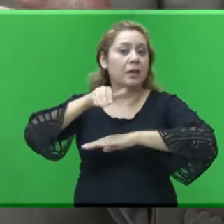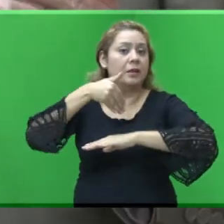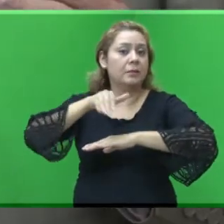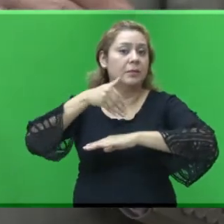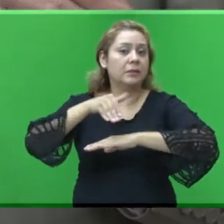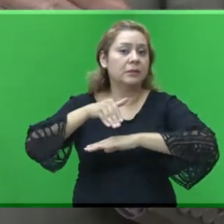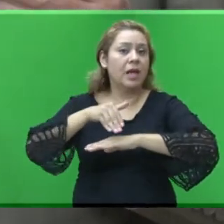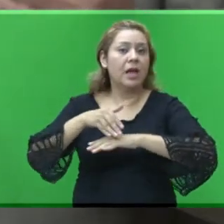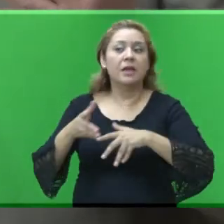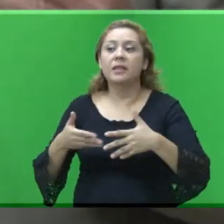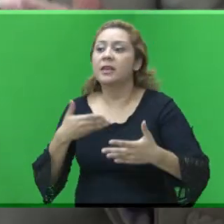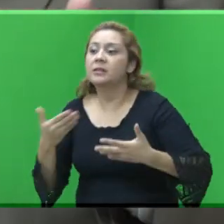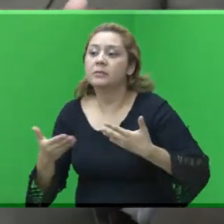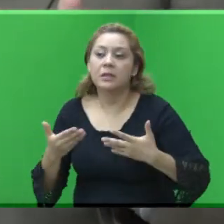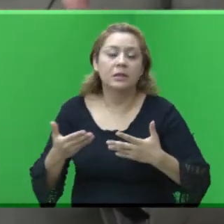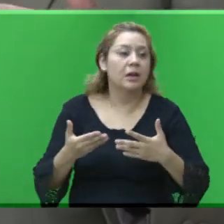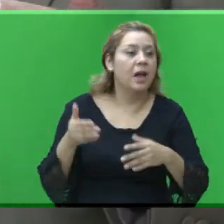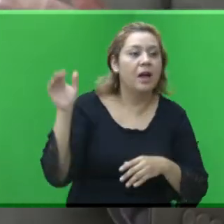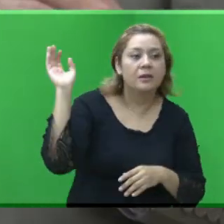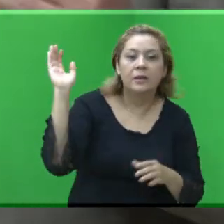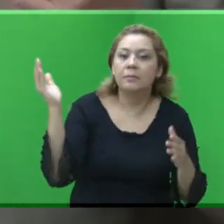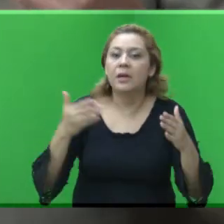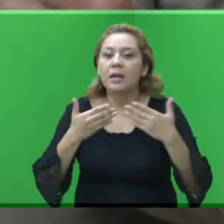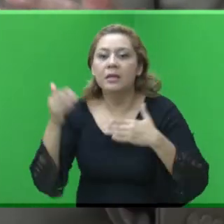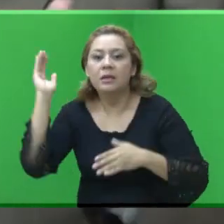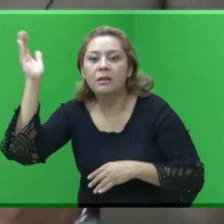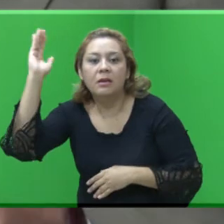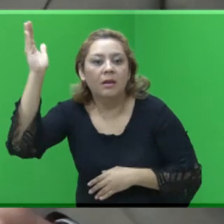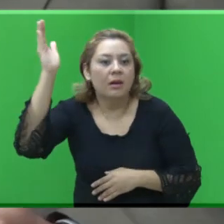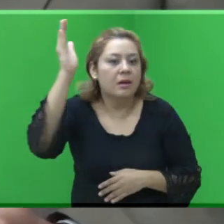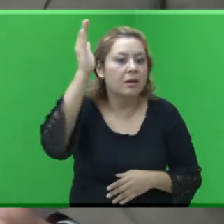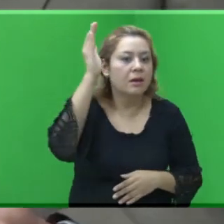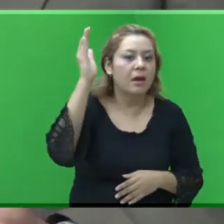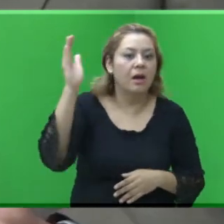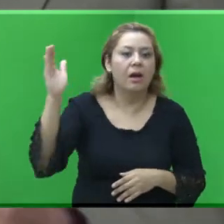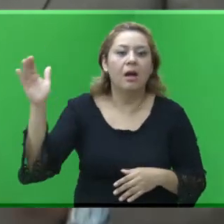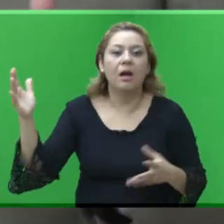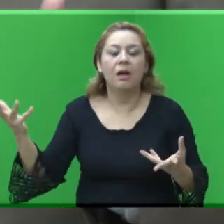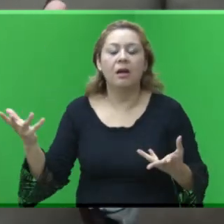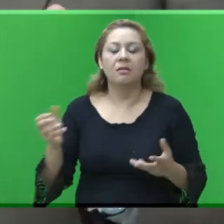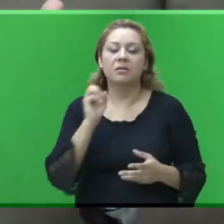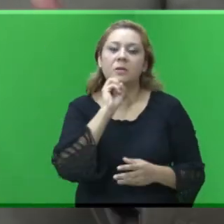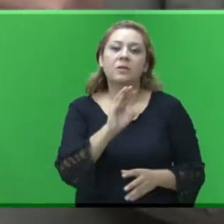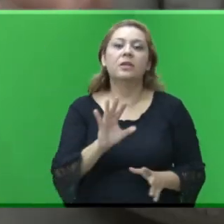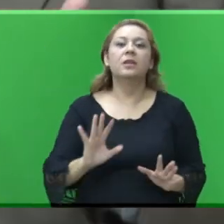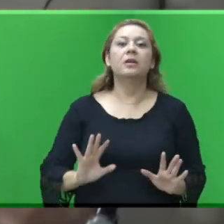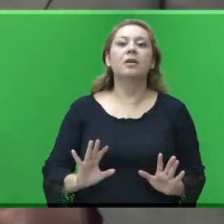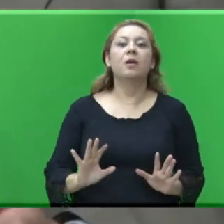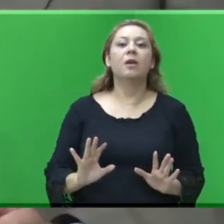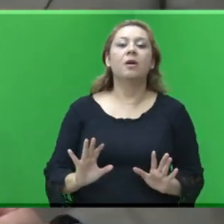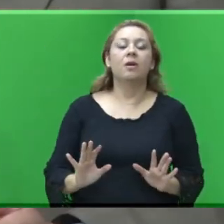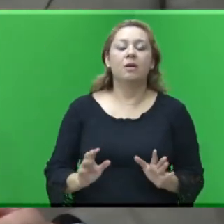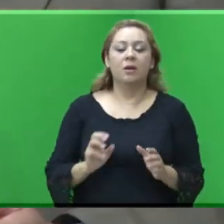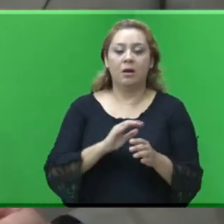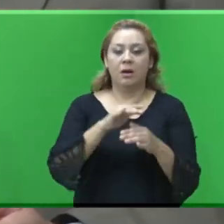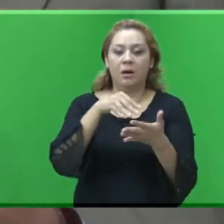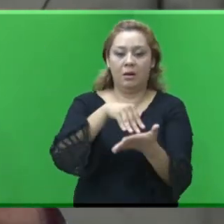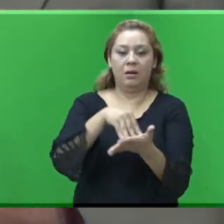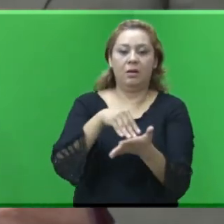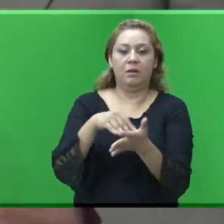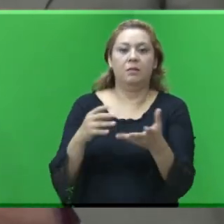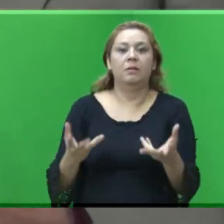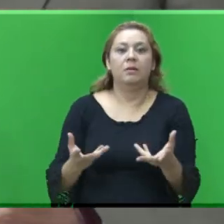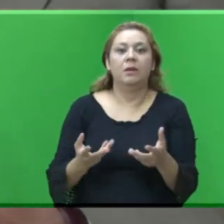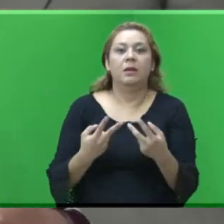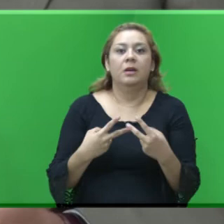el mensaje de conversión, de llamamiento, y lo dirigió al pueblo en general, pero